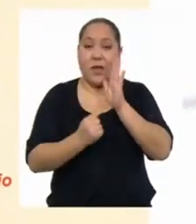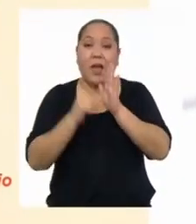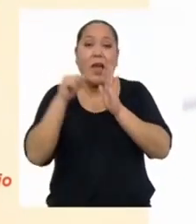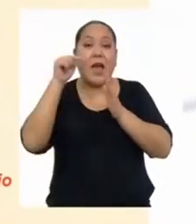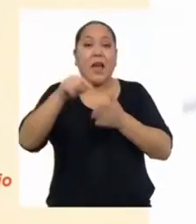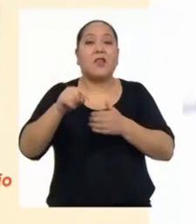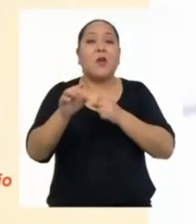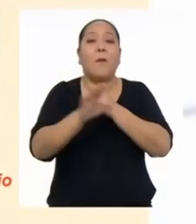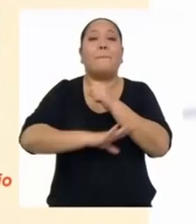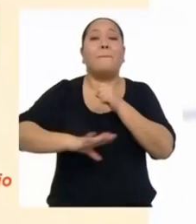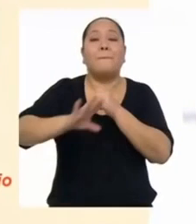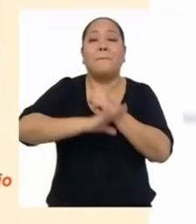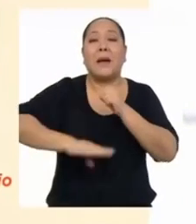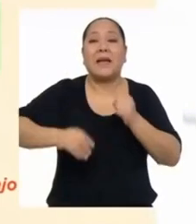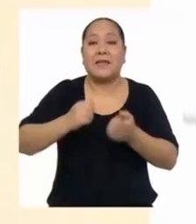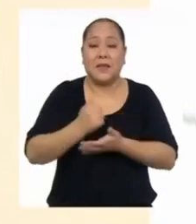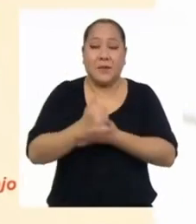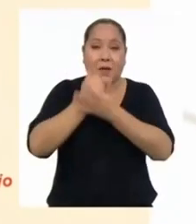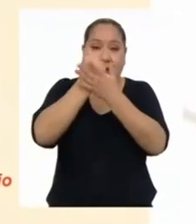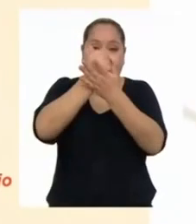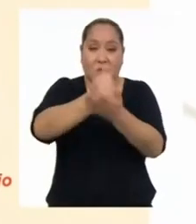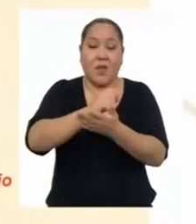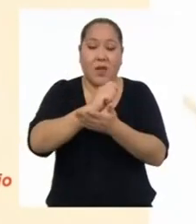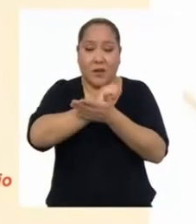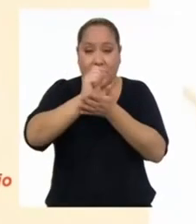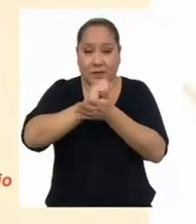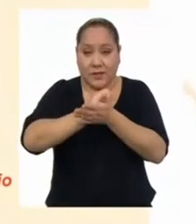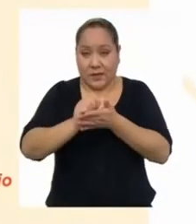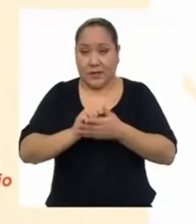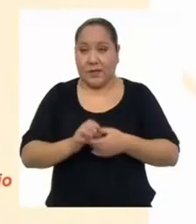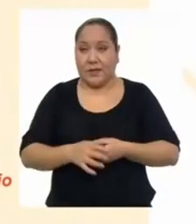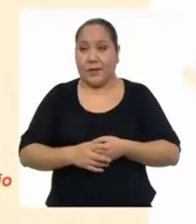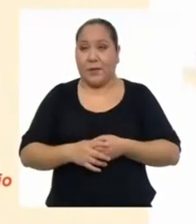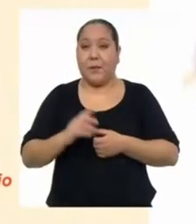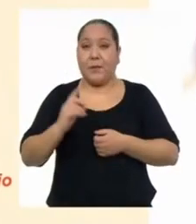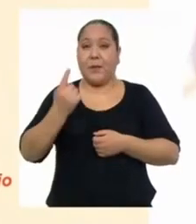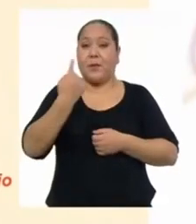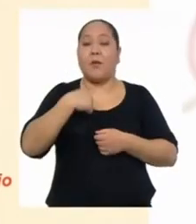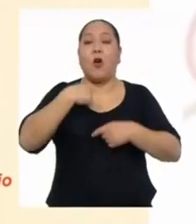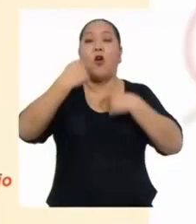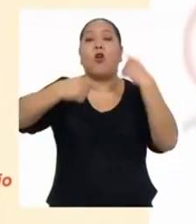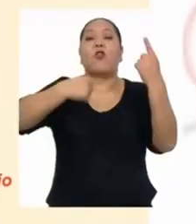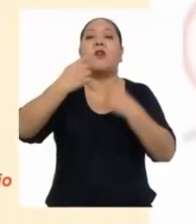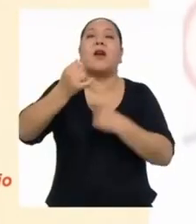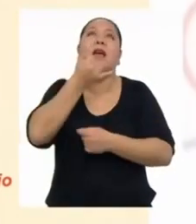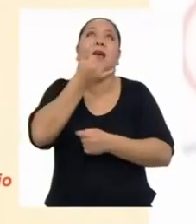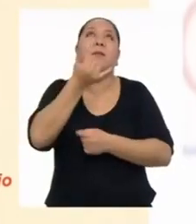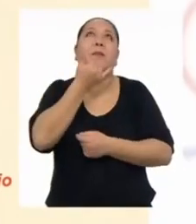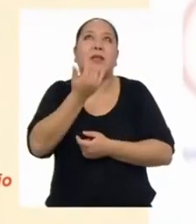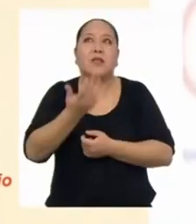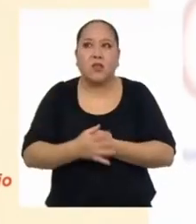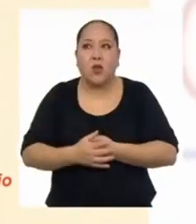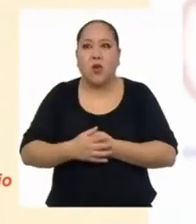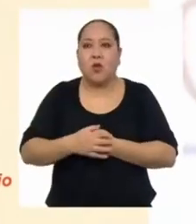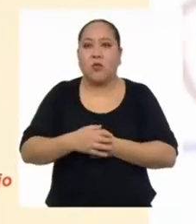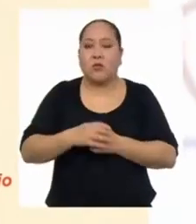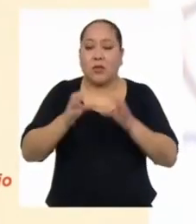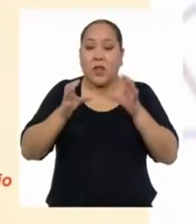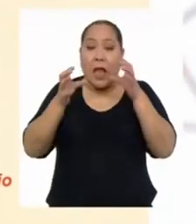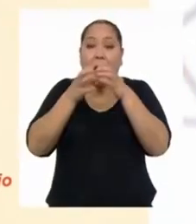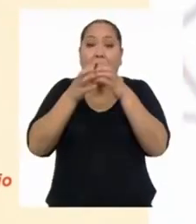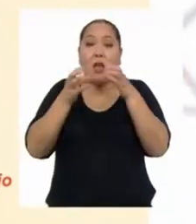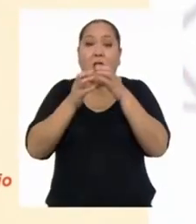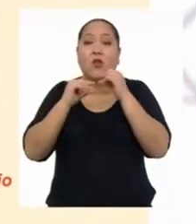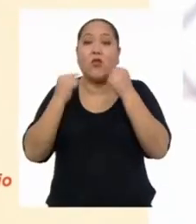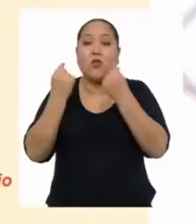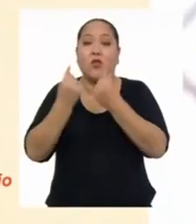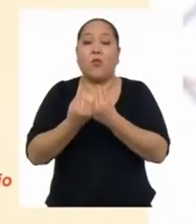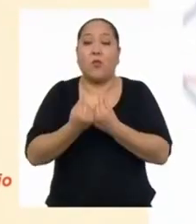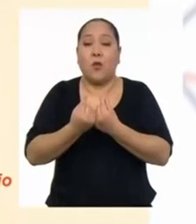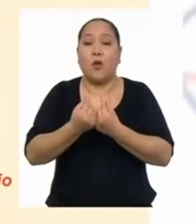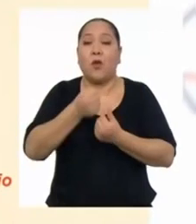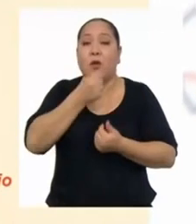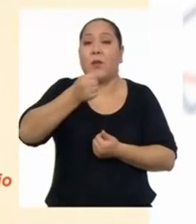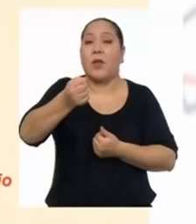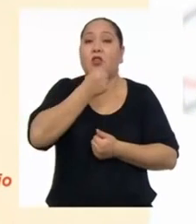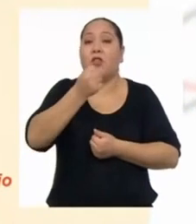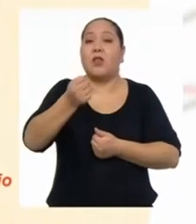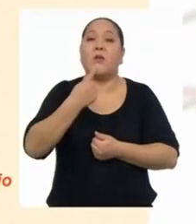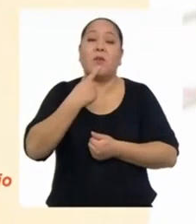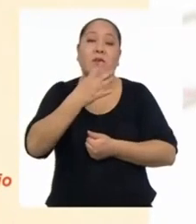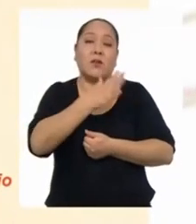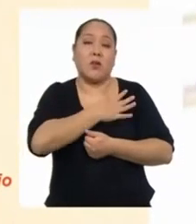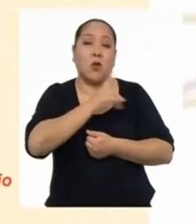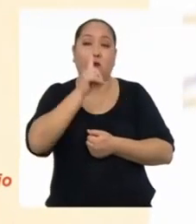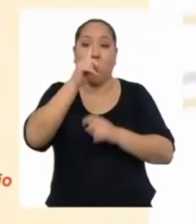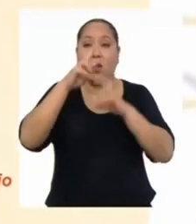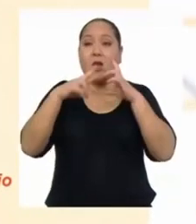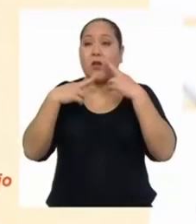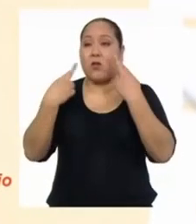el resto de nuestro texto. Primero debo contarles lo que me pasó en el club de periodismo de secundaria. En una de las reuniones